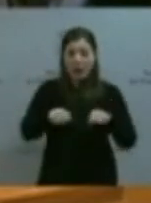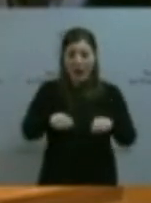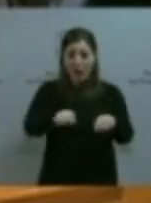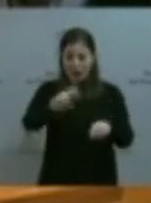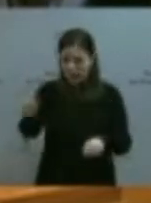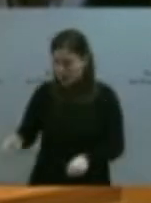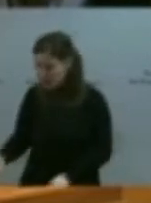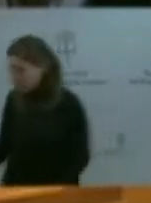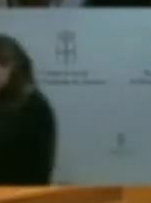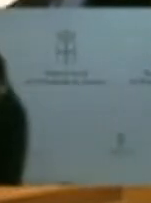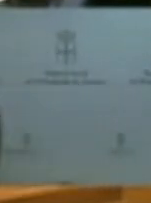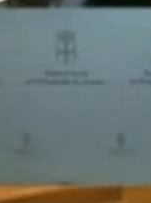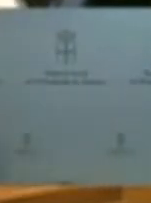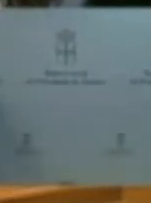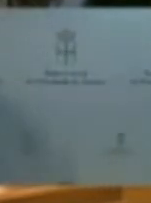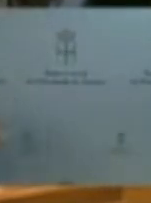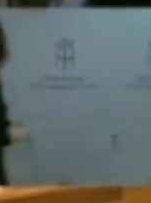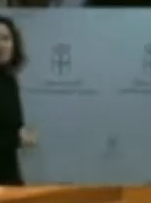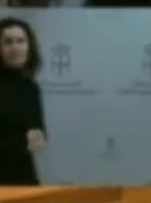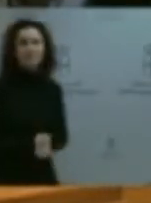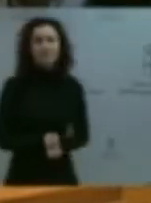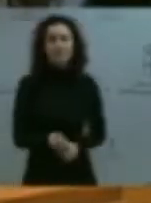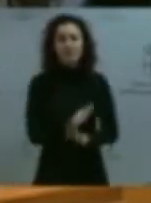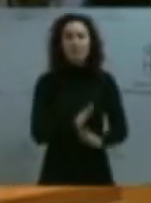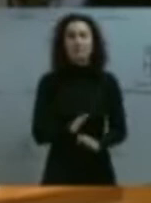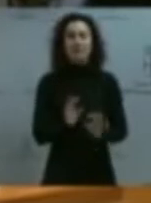más, siendo los mismos. En un momento, cuando usted habla de refuerzos,